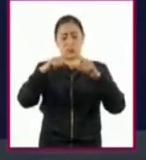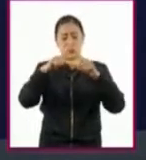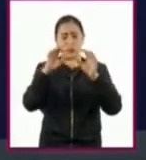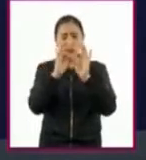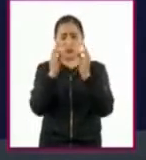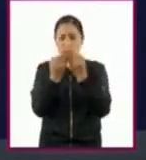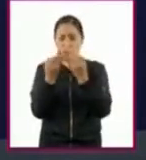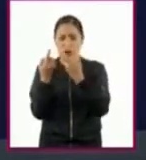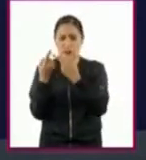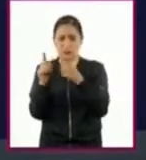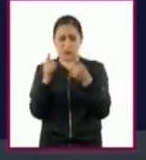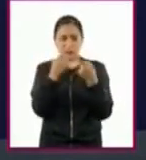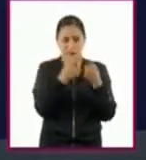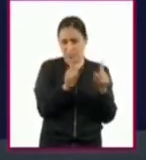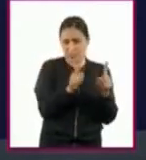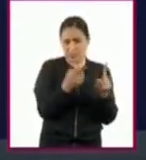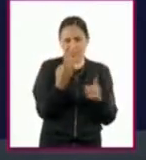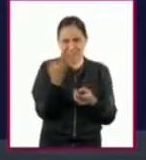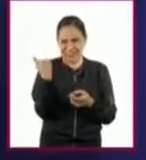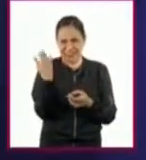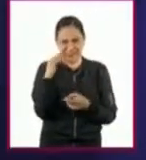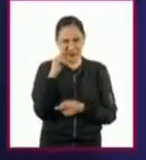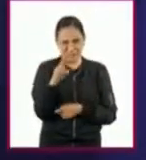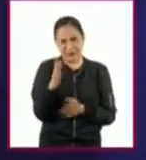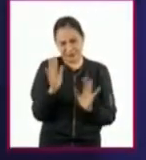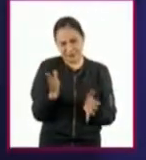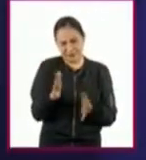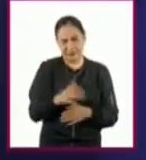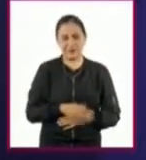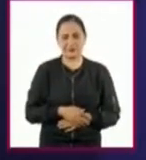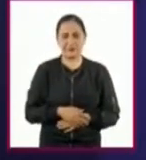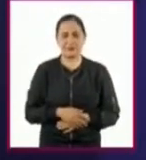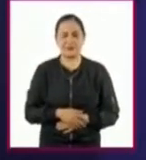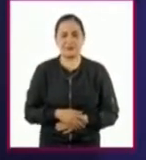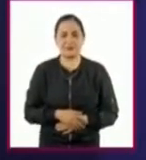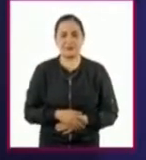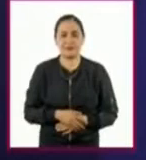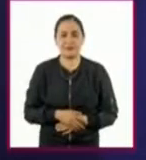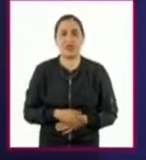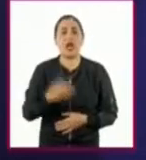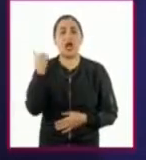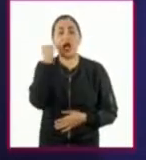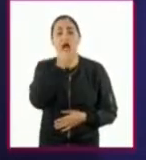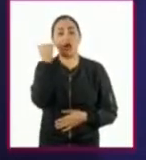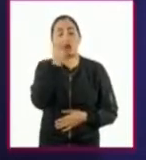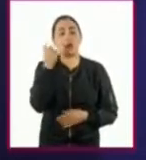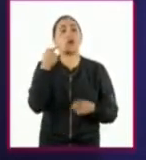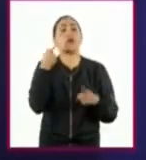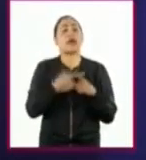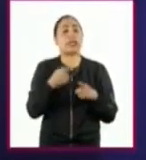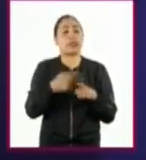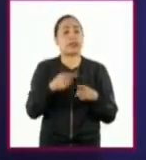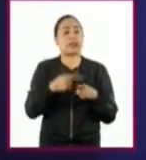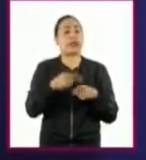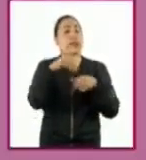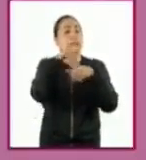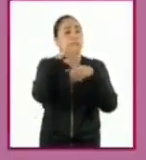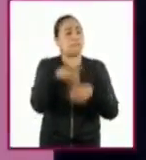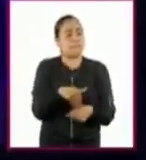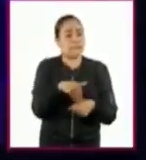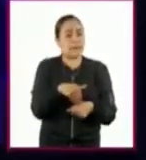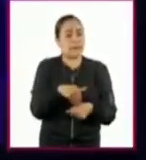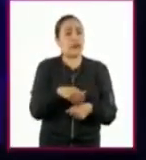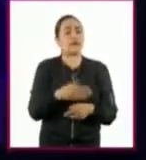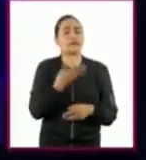diferentes, como pudieron notar. Así que, de los estudiantes, quien siguió las instrucciones y construyó el